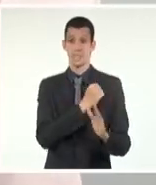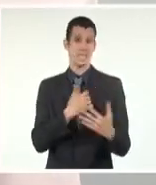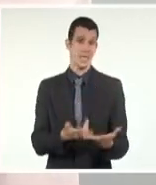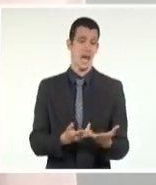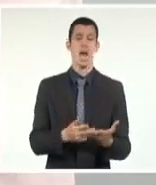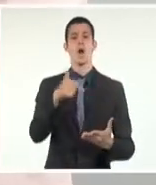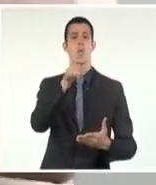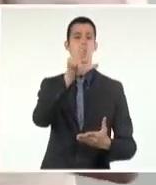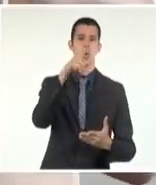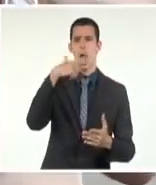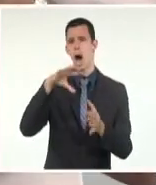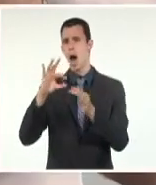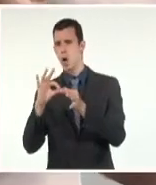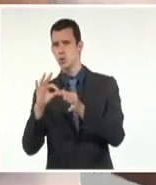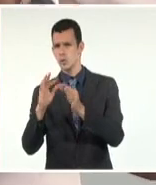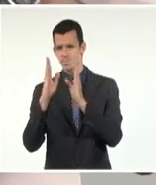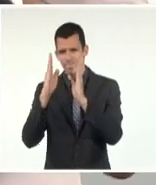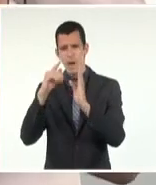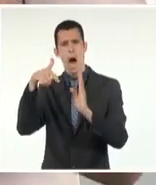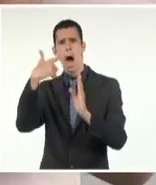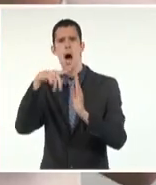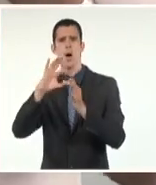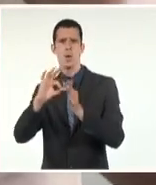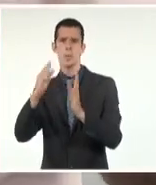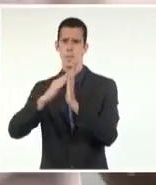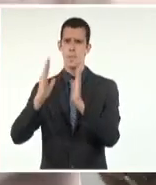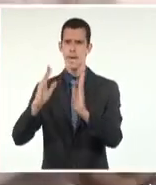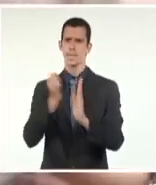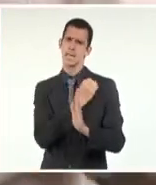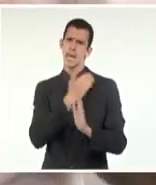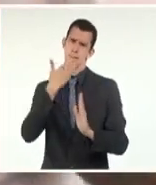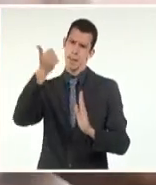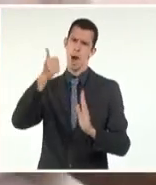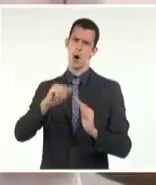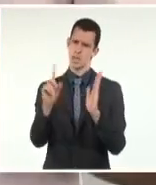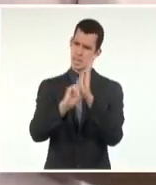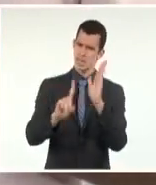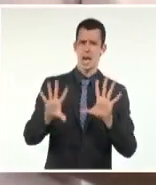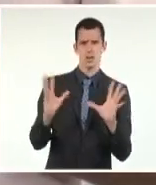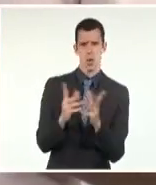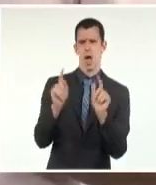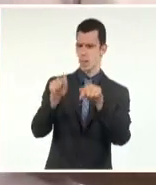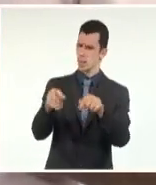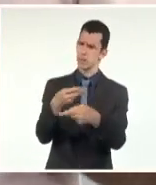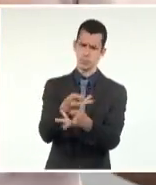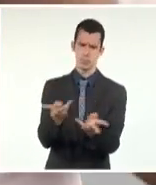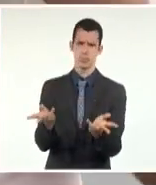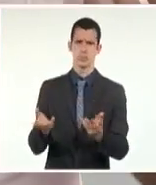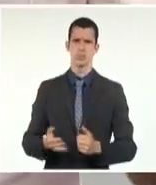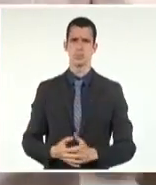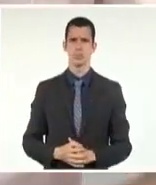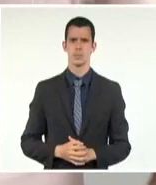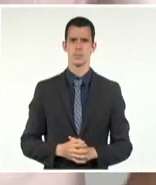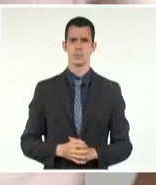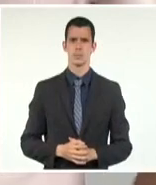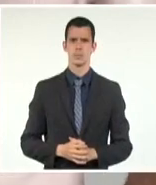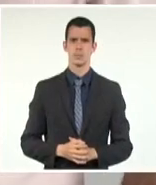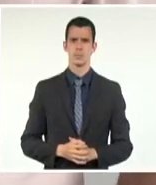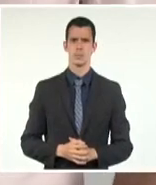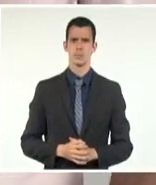en el mes de agosto podamos tener una mejor condición para poder cubrir la demanda y minimizar